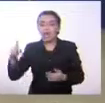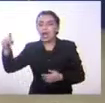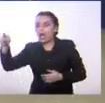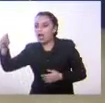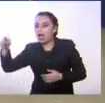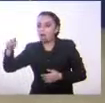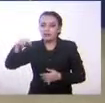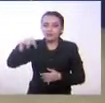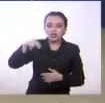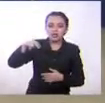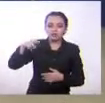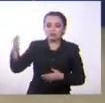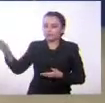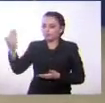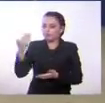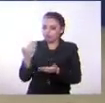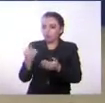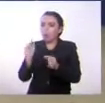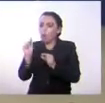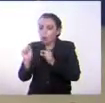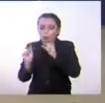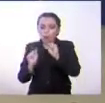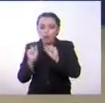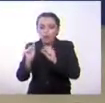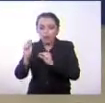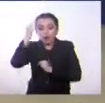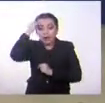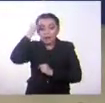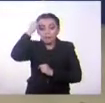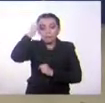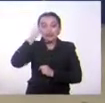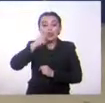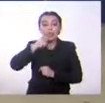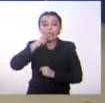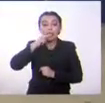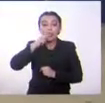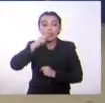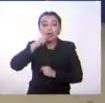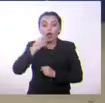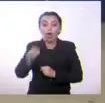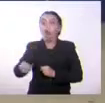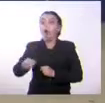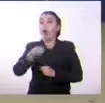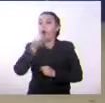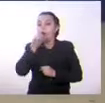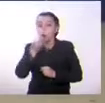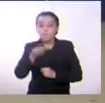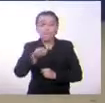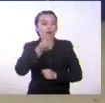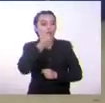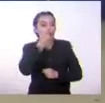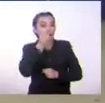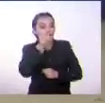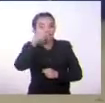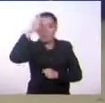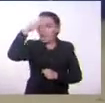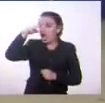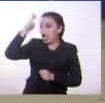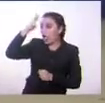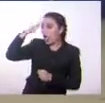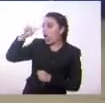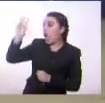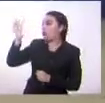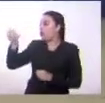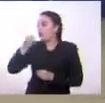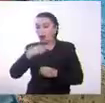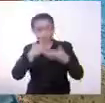para bailar, para comer y hoy me cuenta de que ha probado comida mexicana, peruana y de